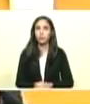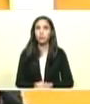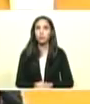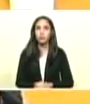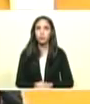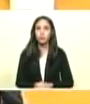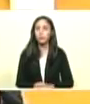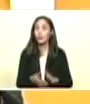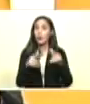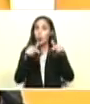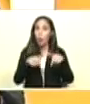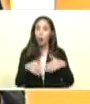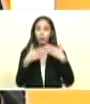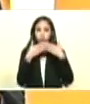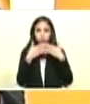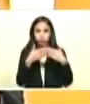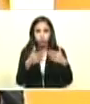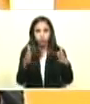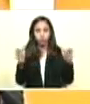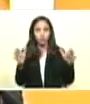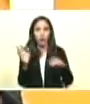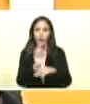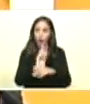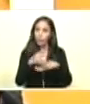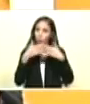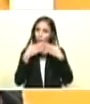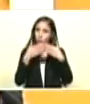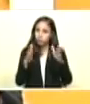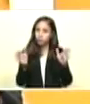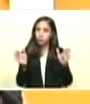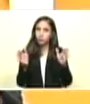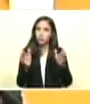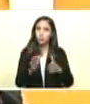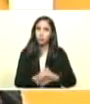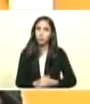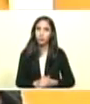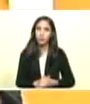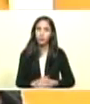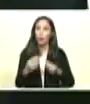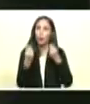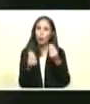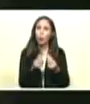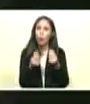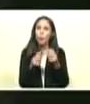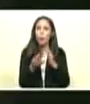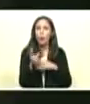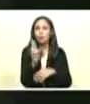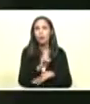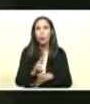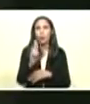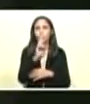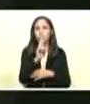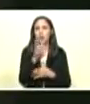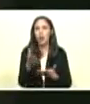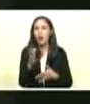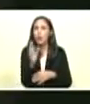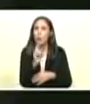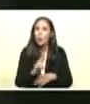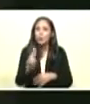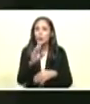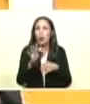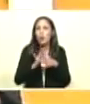a publicarse de manera inmediata, el manual de prevención para las casas de